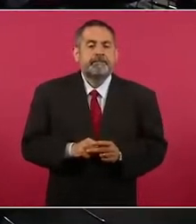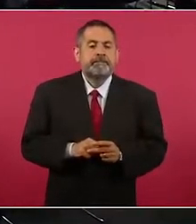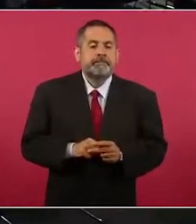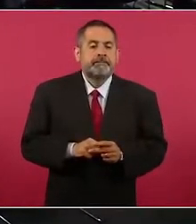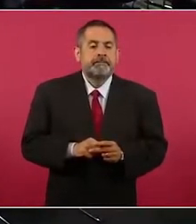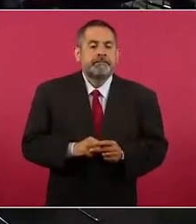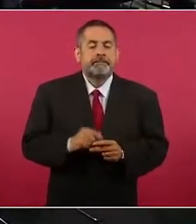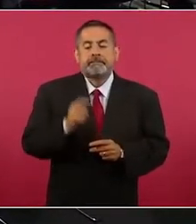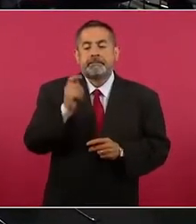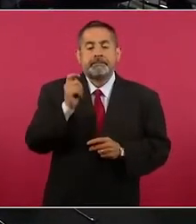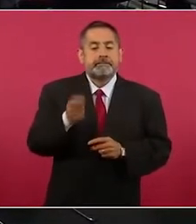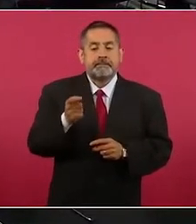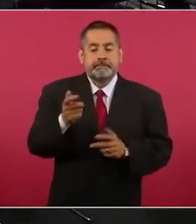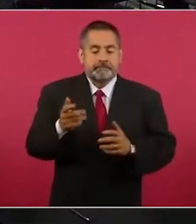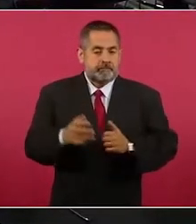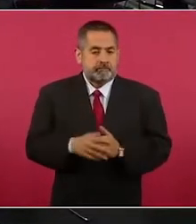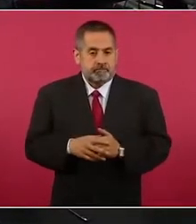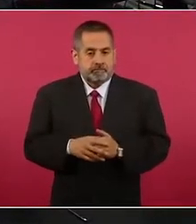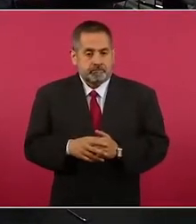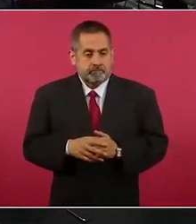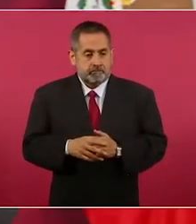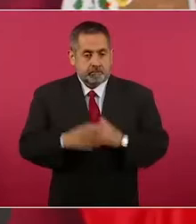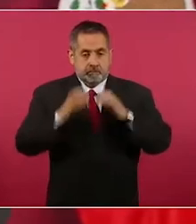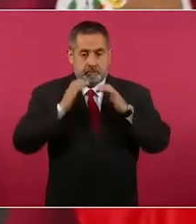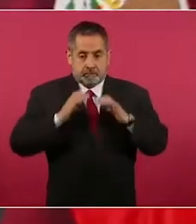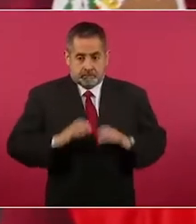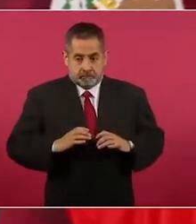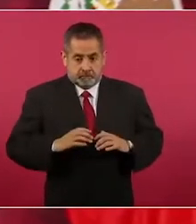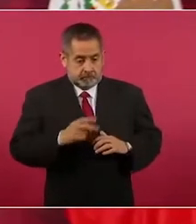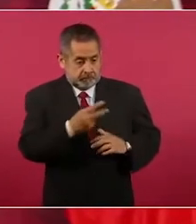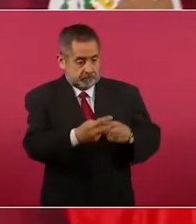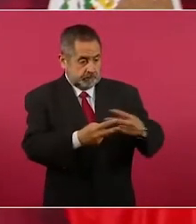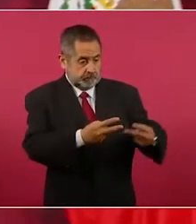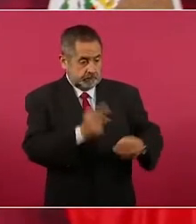es de que aun cuando aparecen los cuerpos,